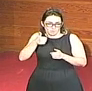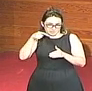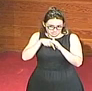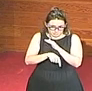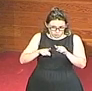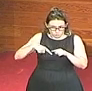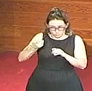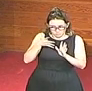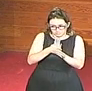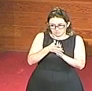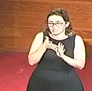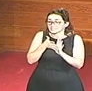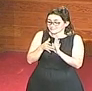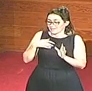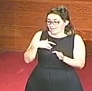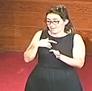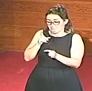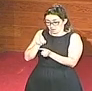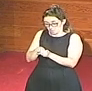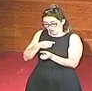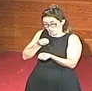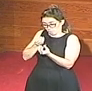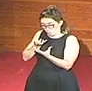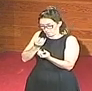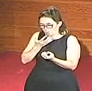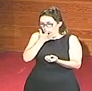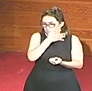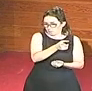por dar información, ¿no?